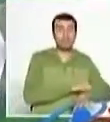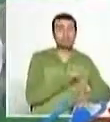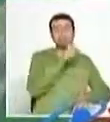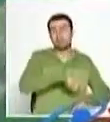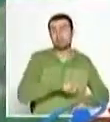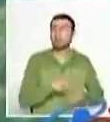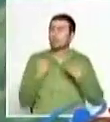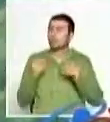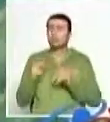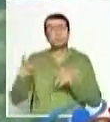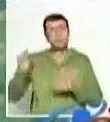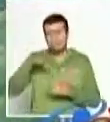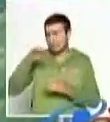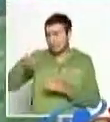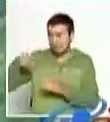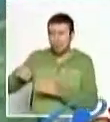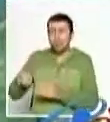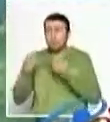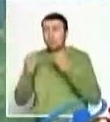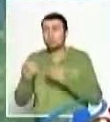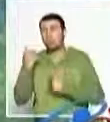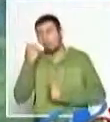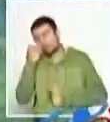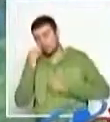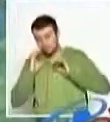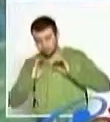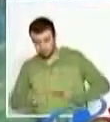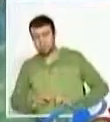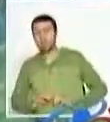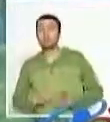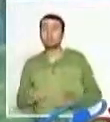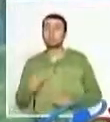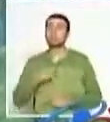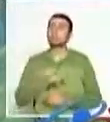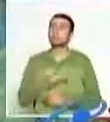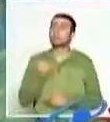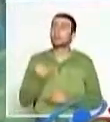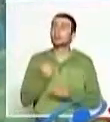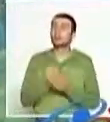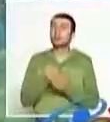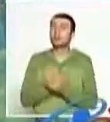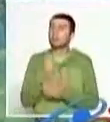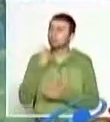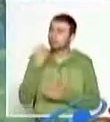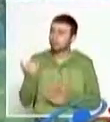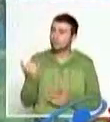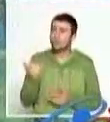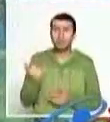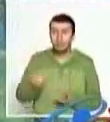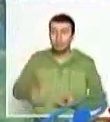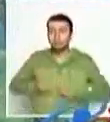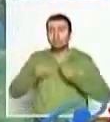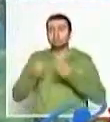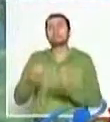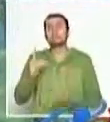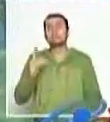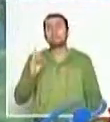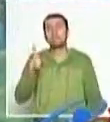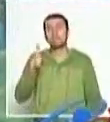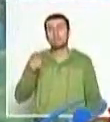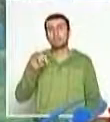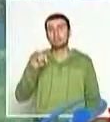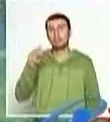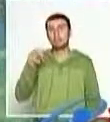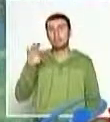llevando a un deterioro del organismo. Por eso a los pacientes nosotros, cuando por ejemplo le damos el Desintol, que es un producto que tiene una serie